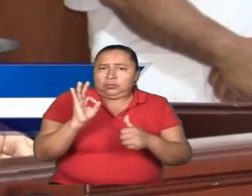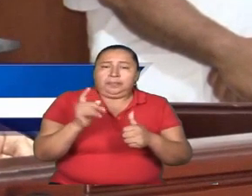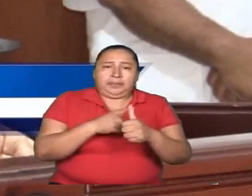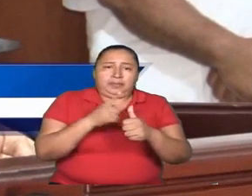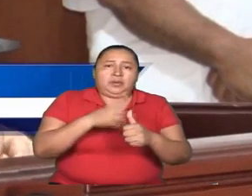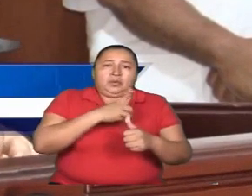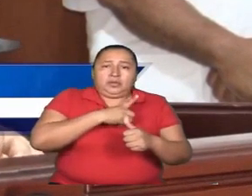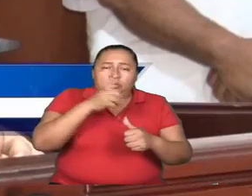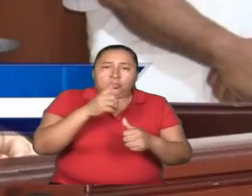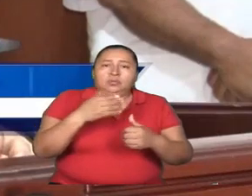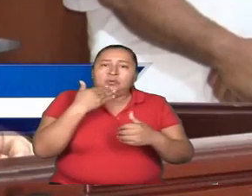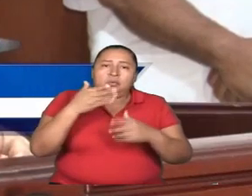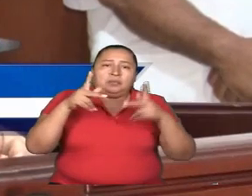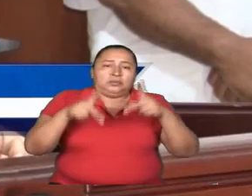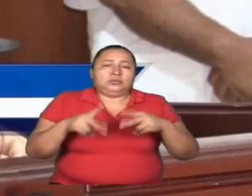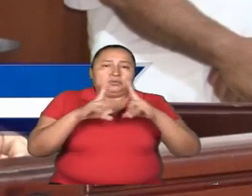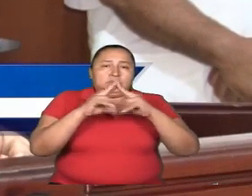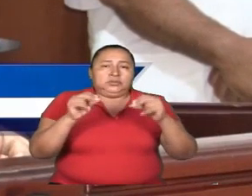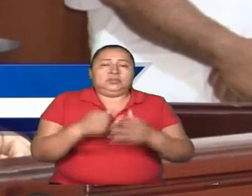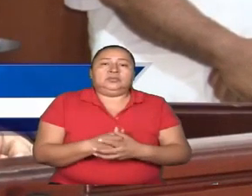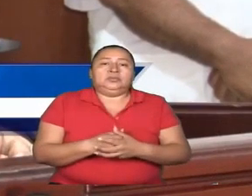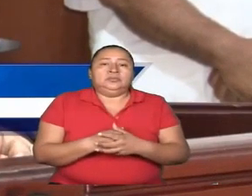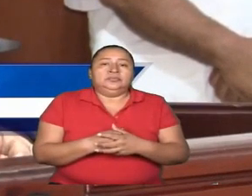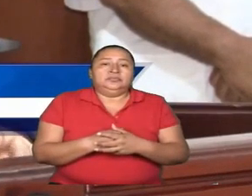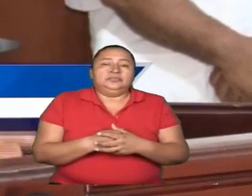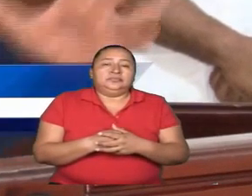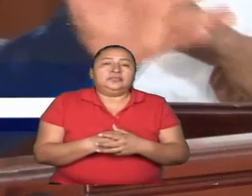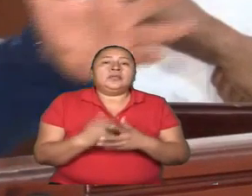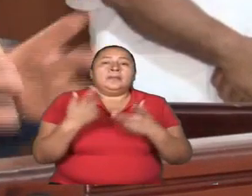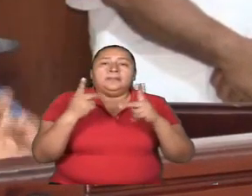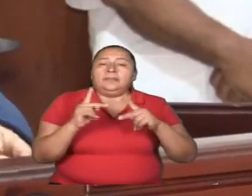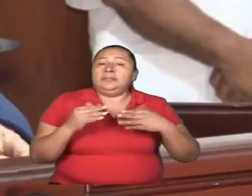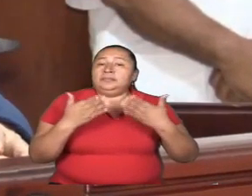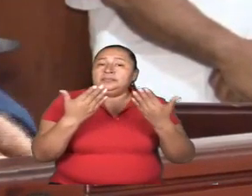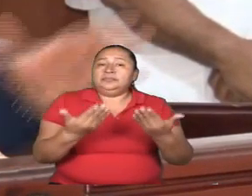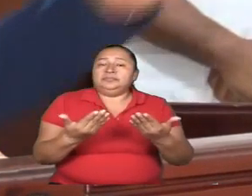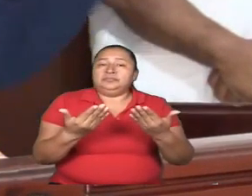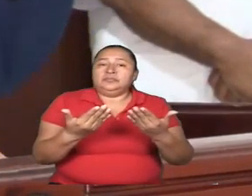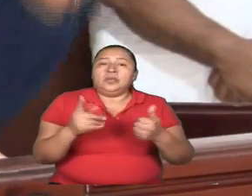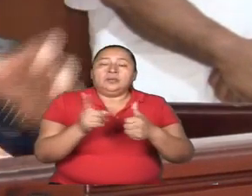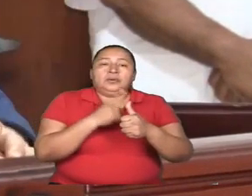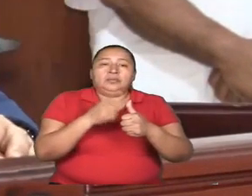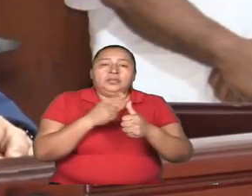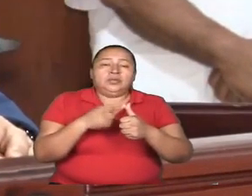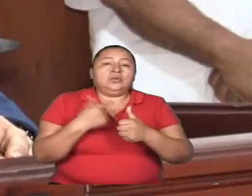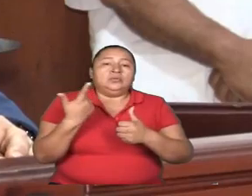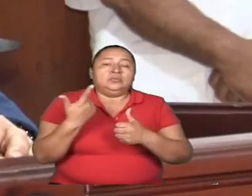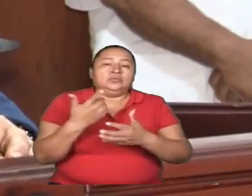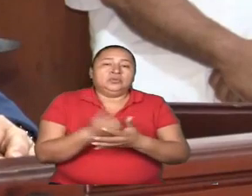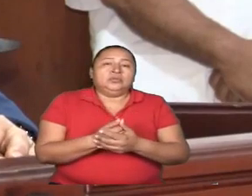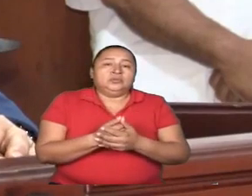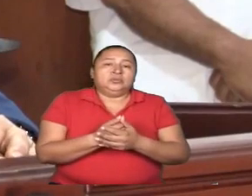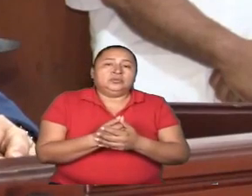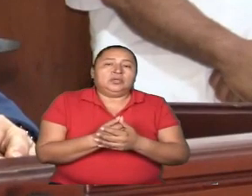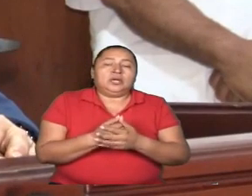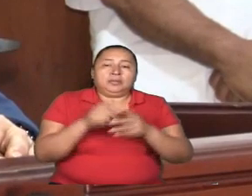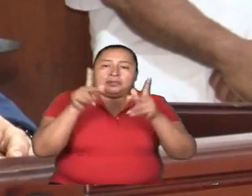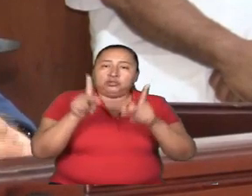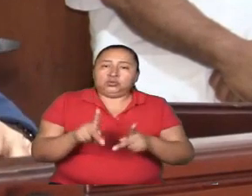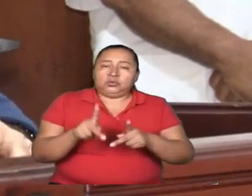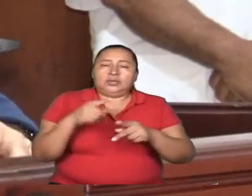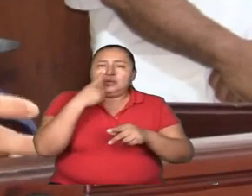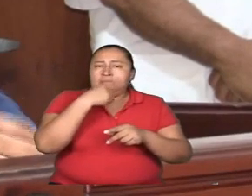a Dios como buen nicaragüense, pero también en primer lugar a la figura, a la